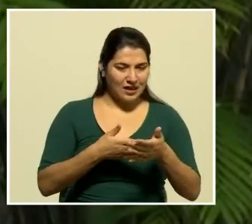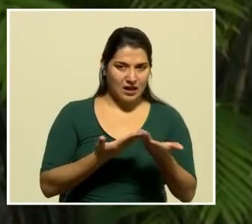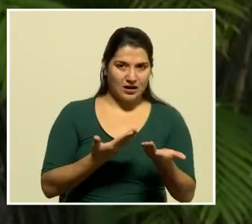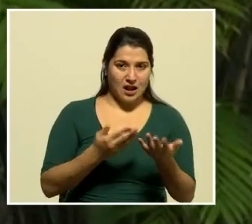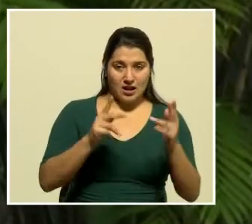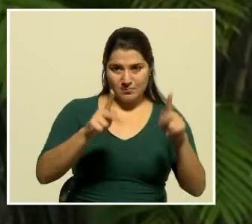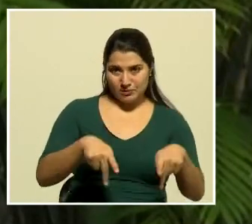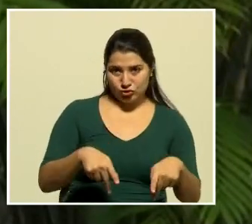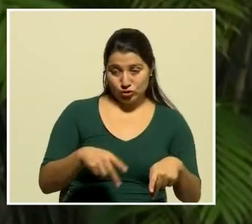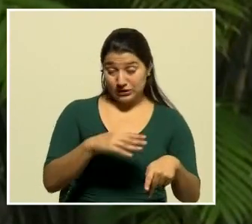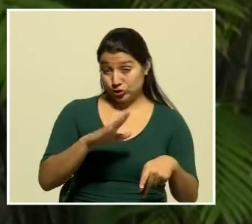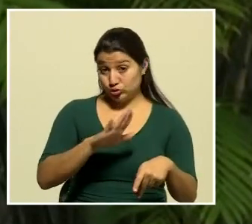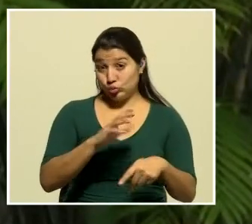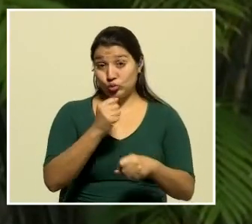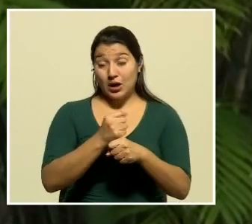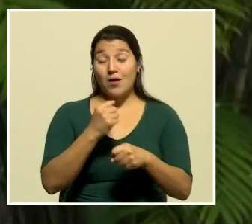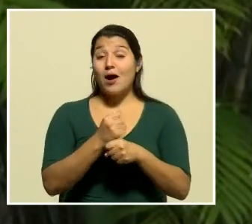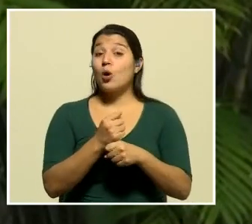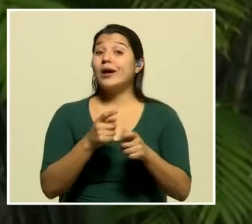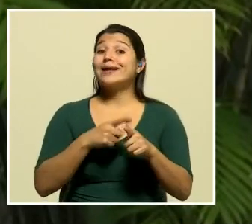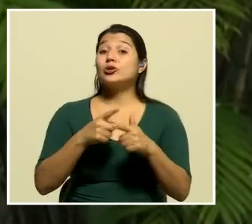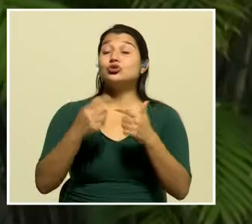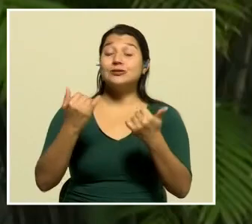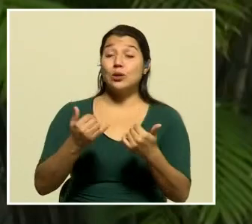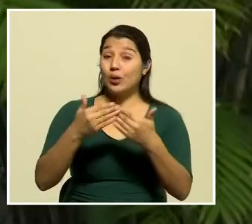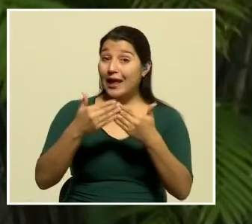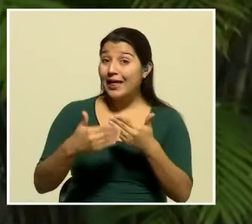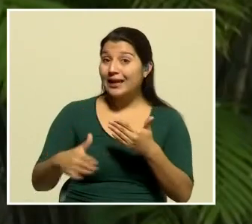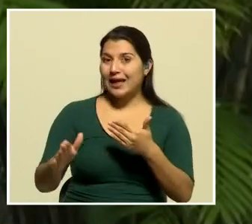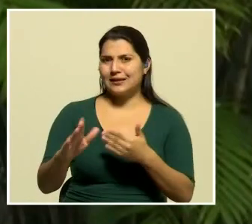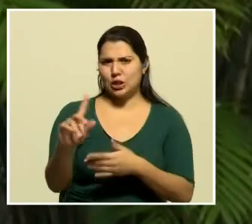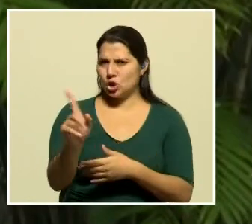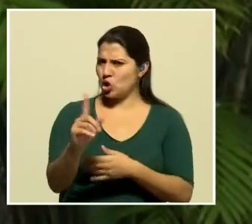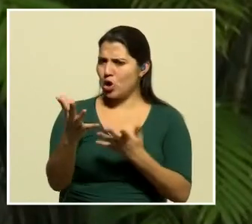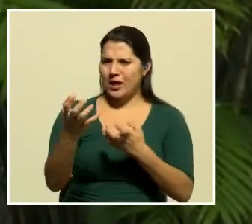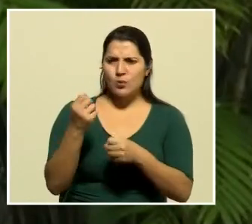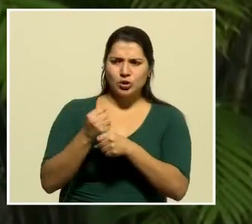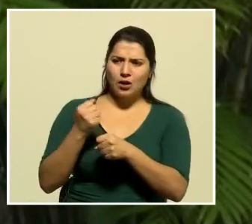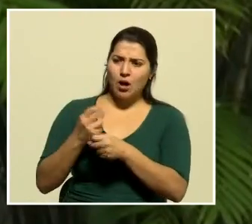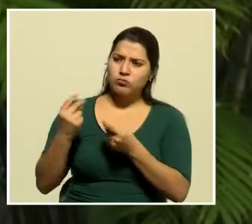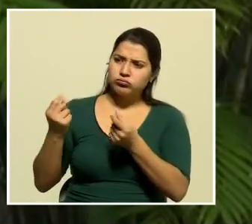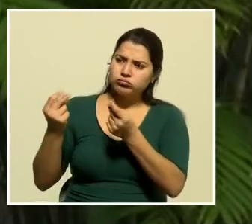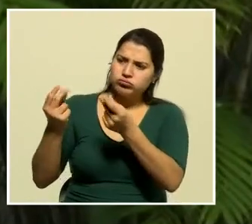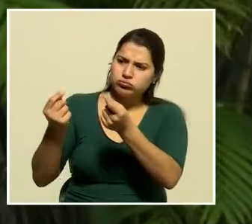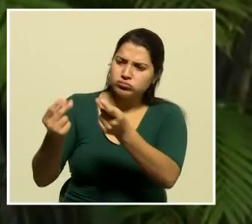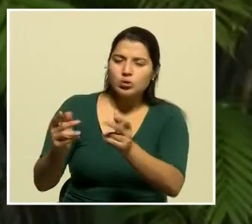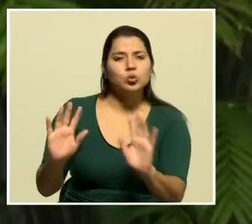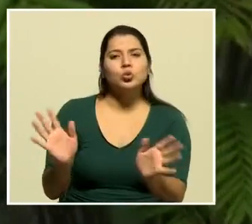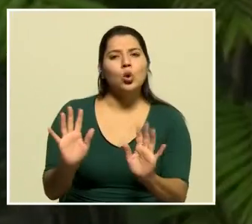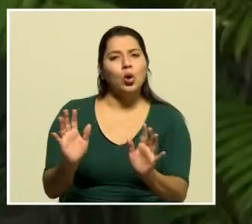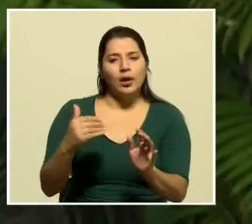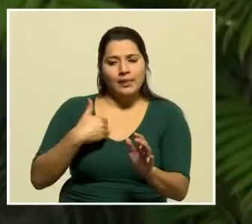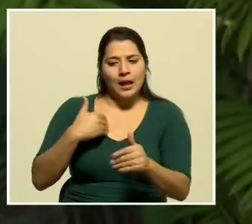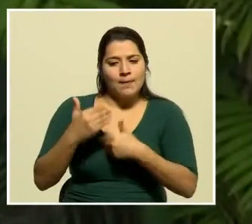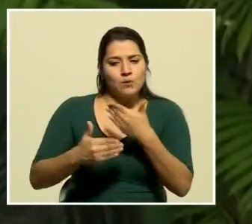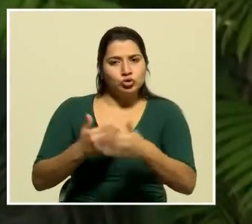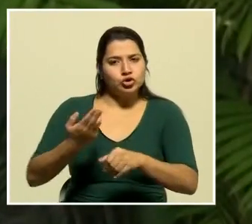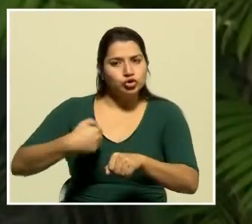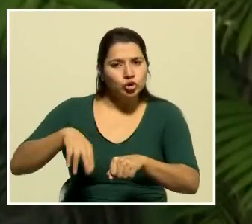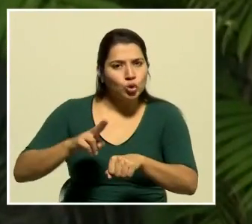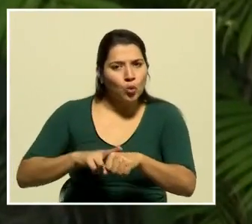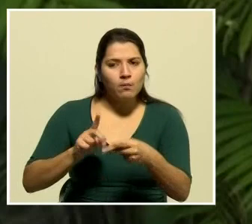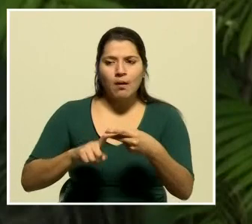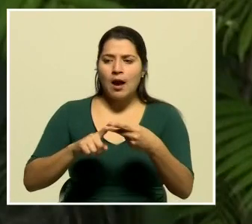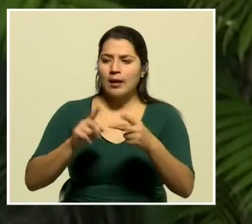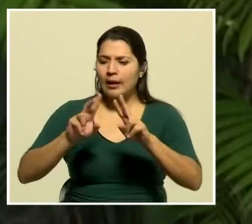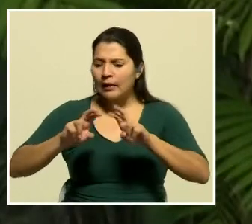que de ahora en adelante la cosa no es a carrera, sino que lleven el proceso normal, que pasen por sus comisiones, esperar las consultas de